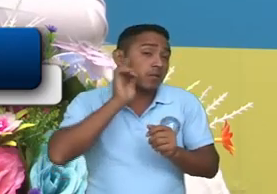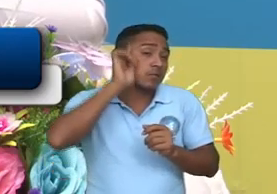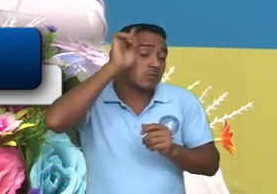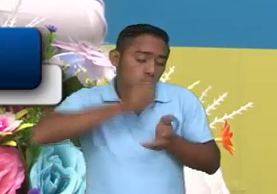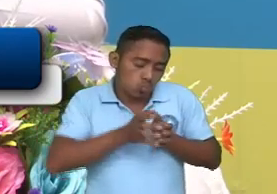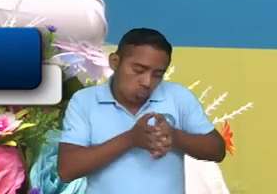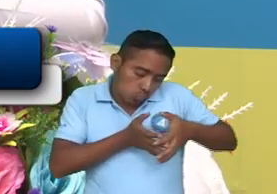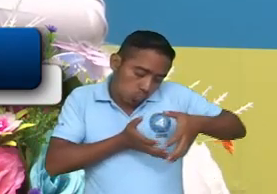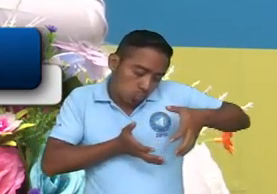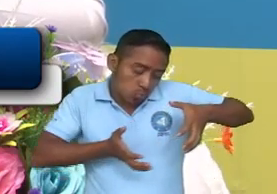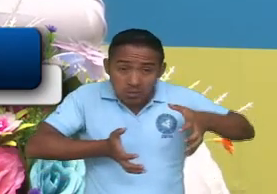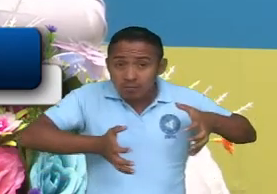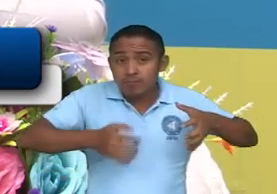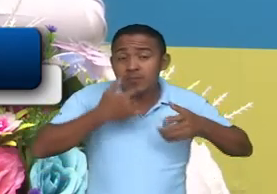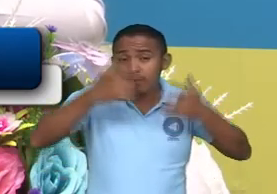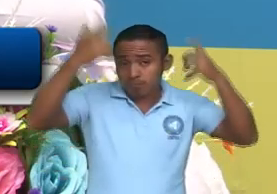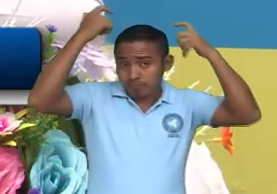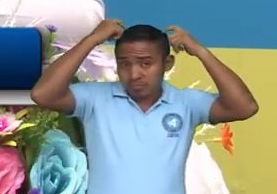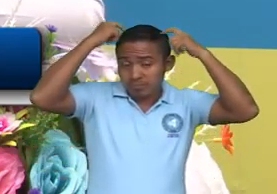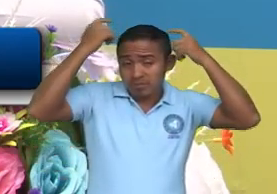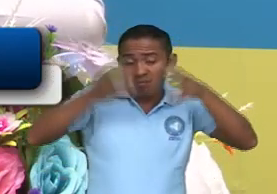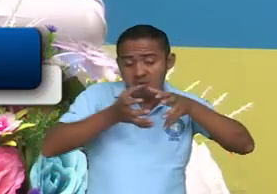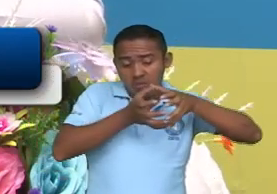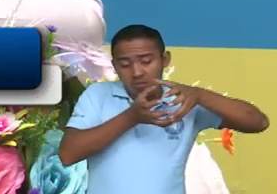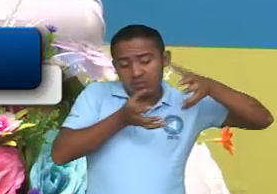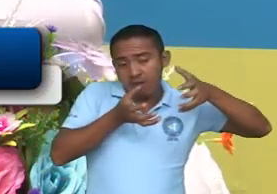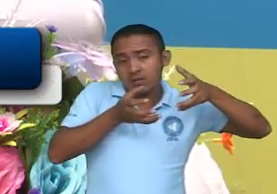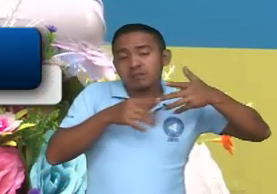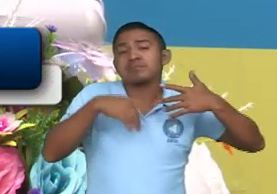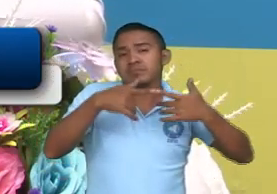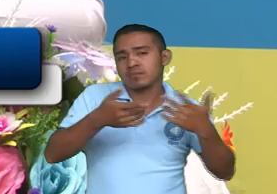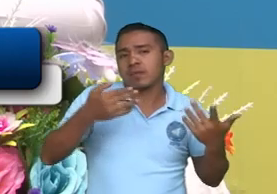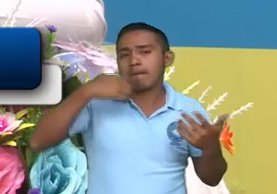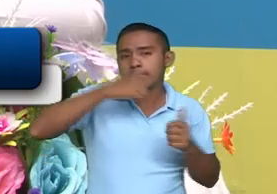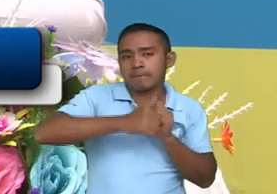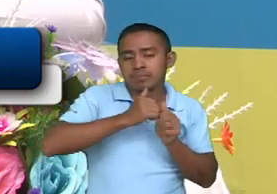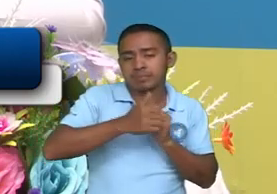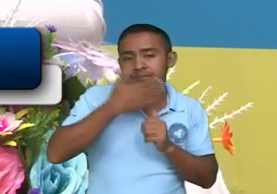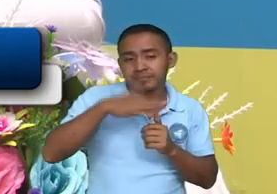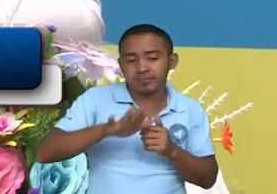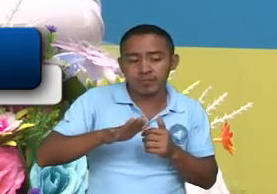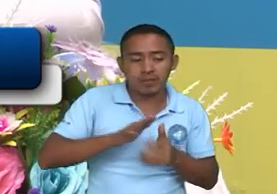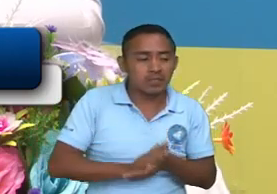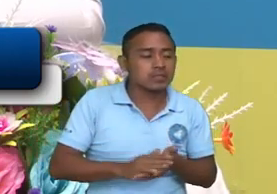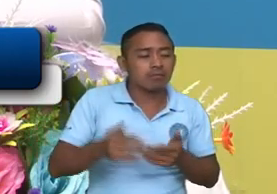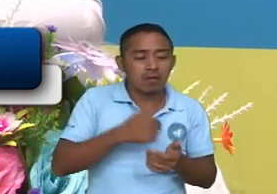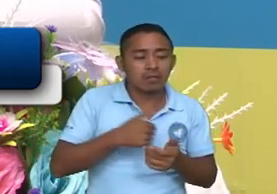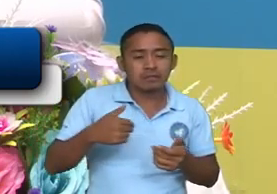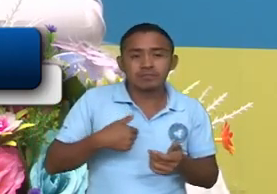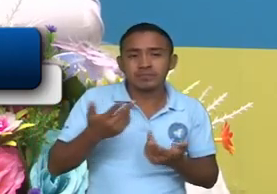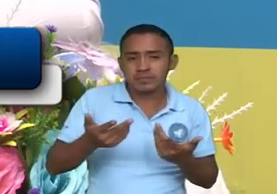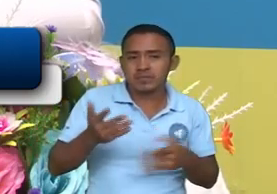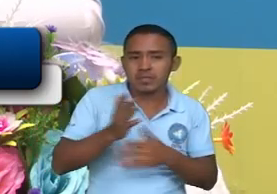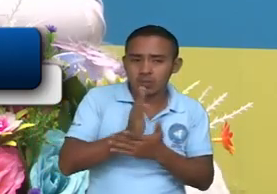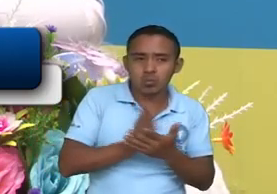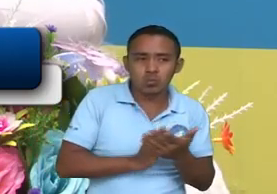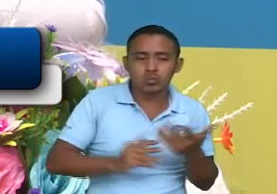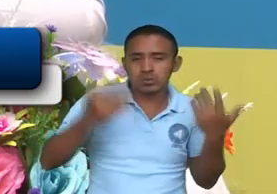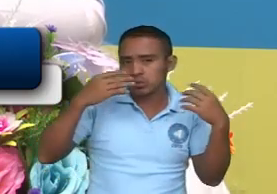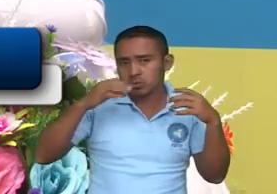los partos pretérmino, aumenta el riesgo de que estos niños nazcan antes de tiempo, de que estos niños nazcan bajo peso